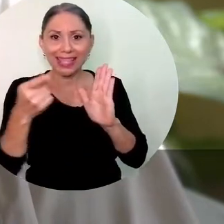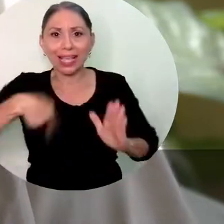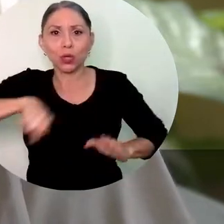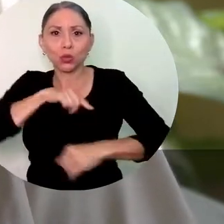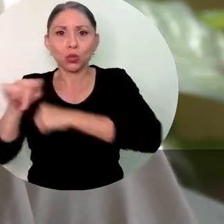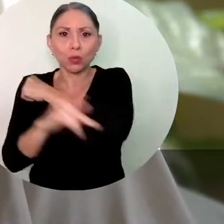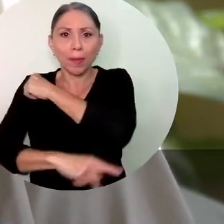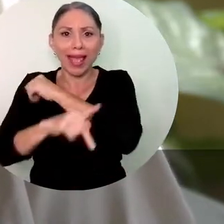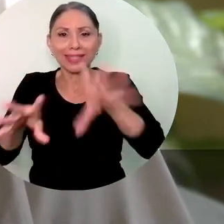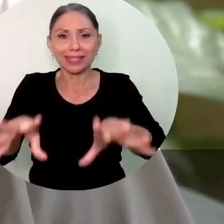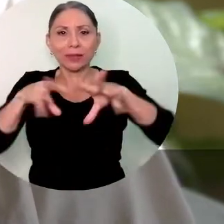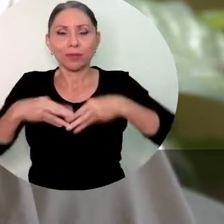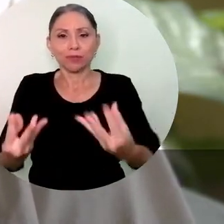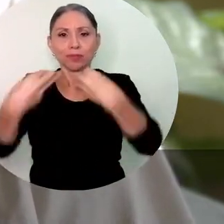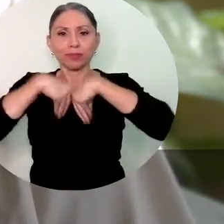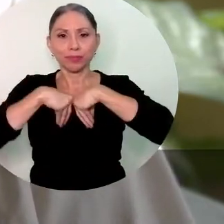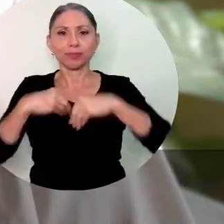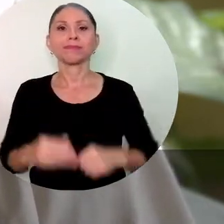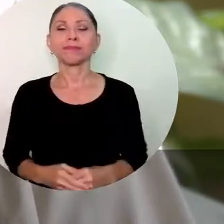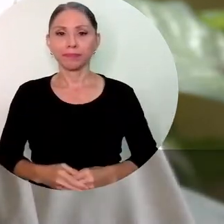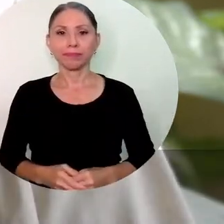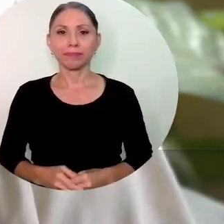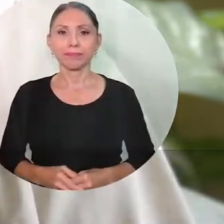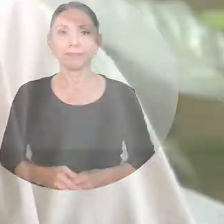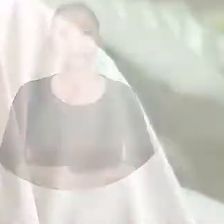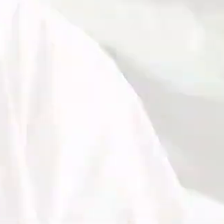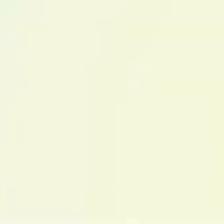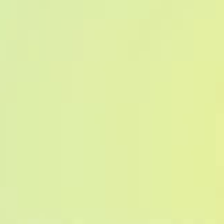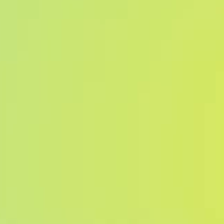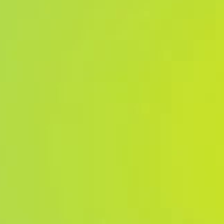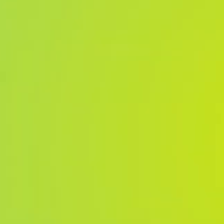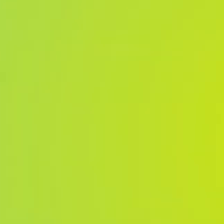hemos asumido como país.